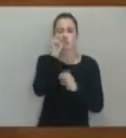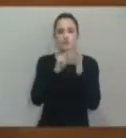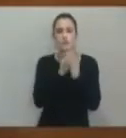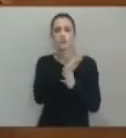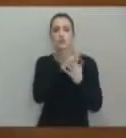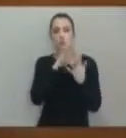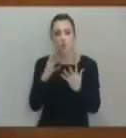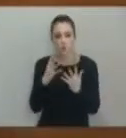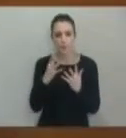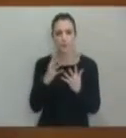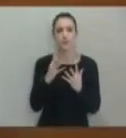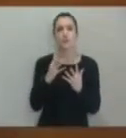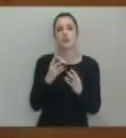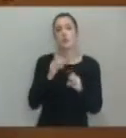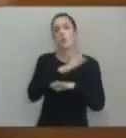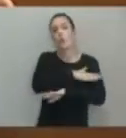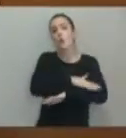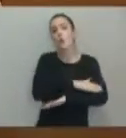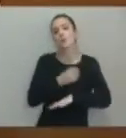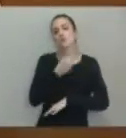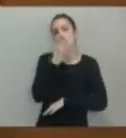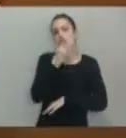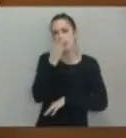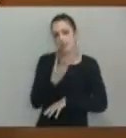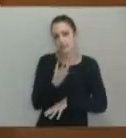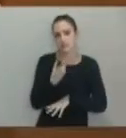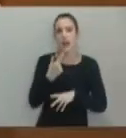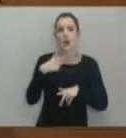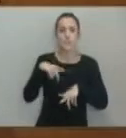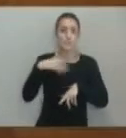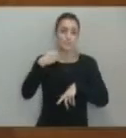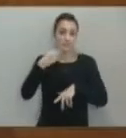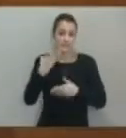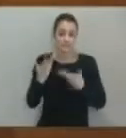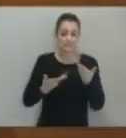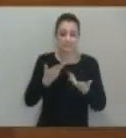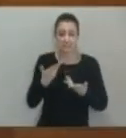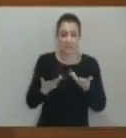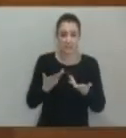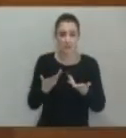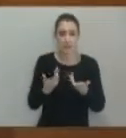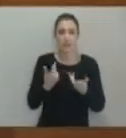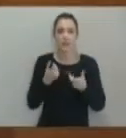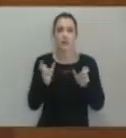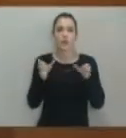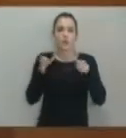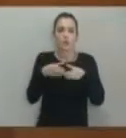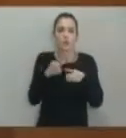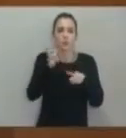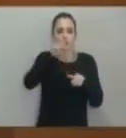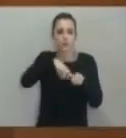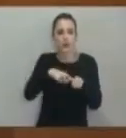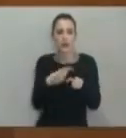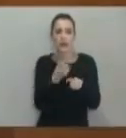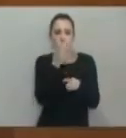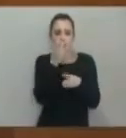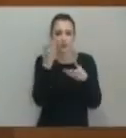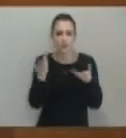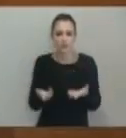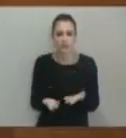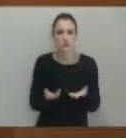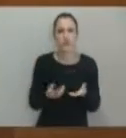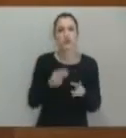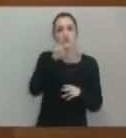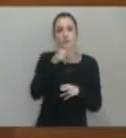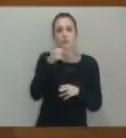Gobierno socialista presidido por un eximio representante del Partido Socialista, en esa